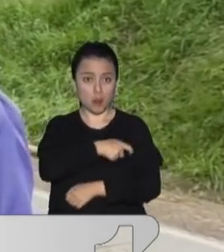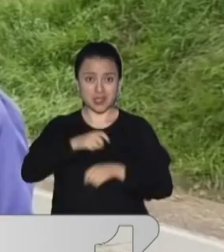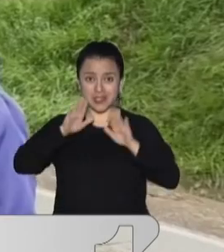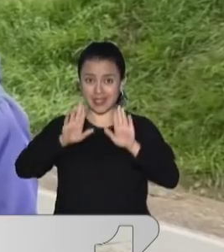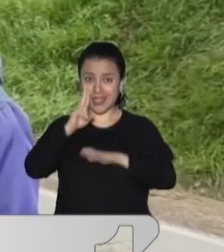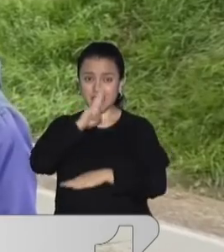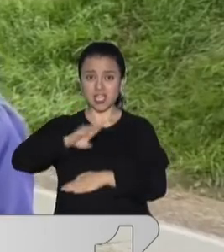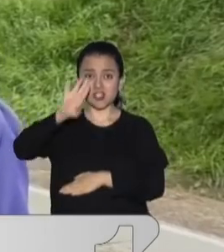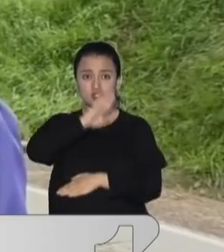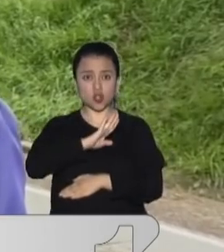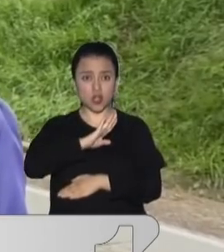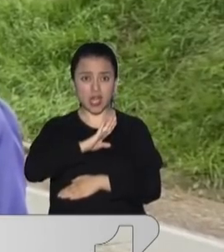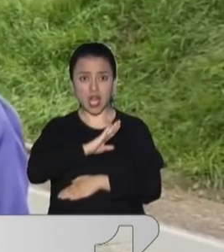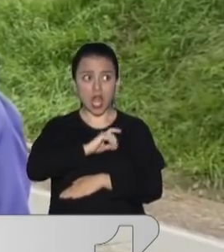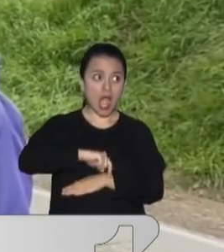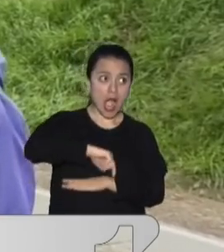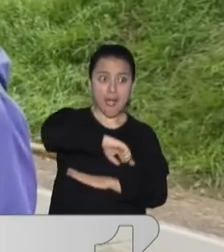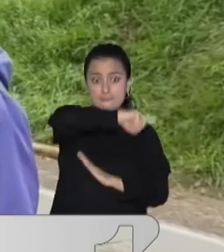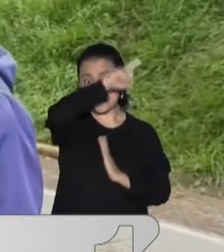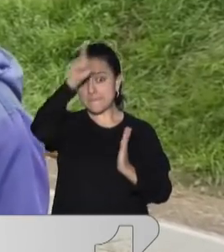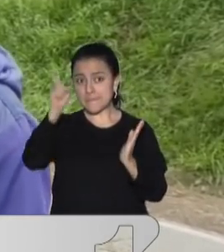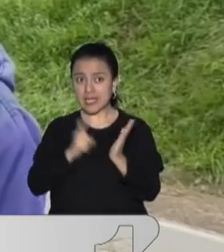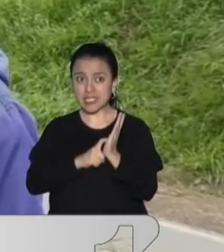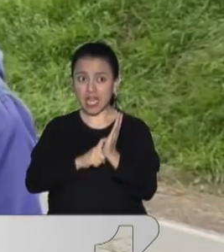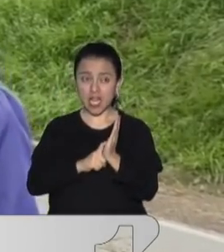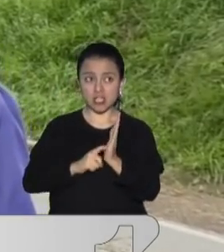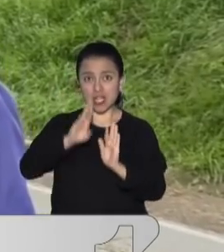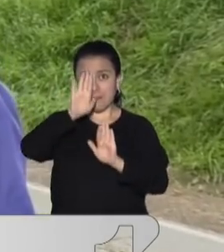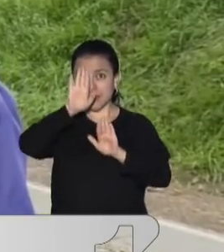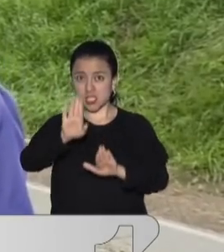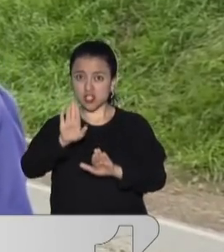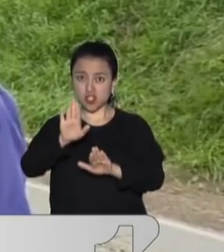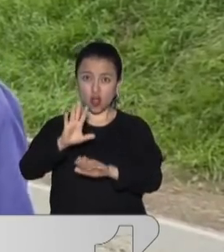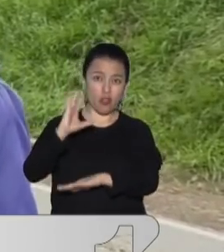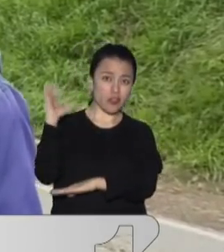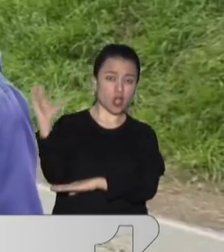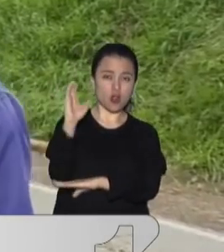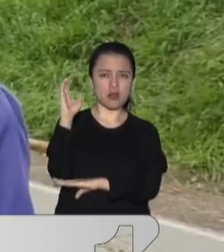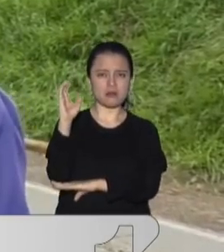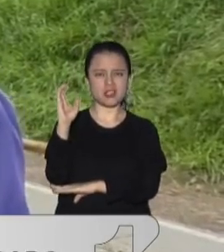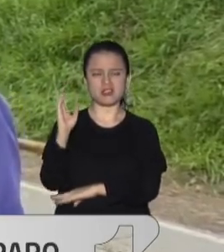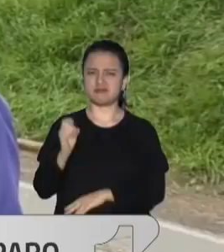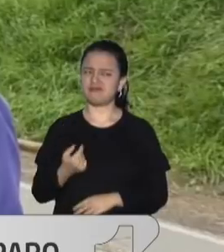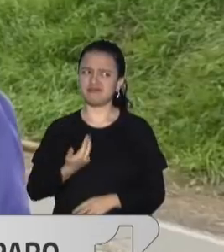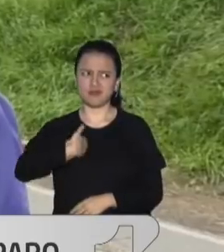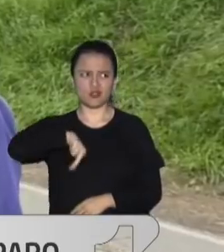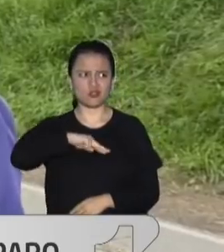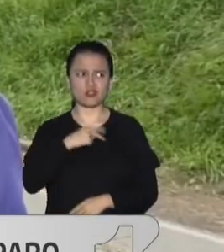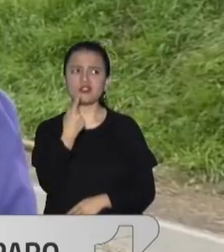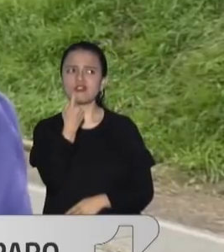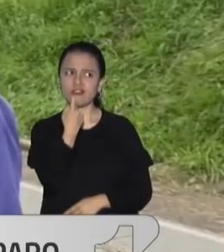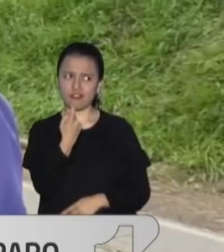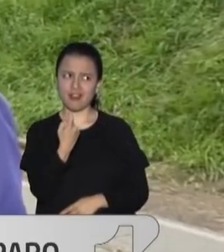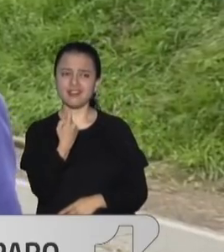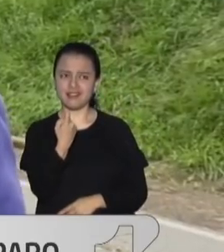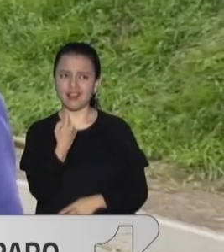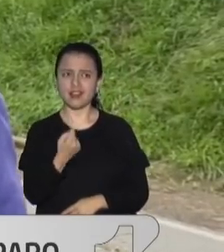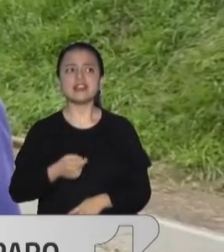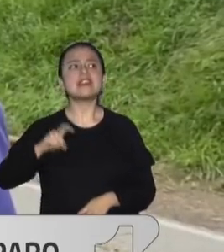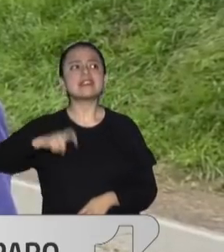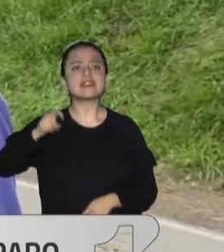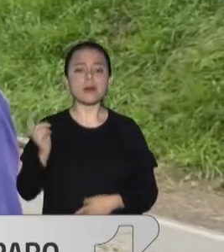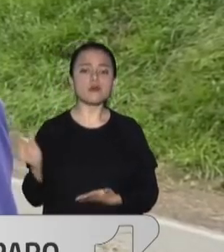Paro, rechazamos esa comitiva y exigimos que el Gobierno Nacional haga presencia aquí en el Cauca